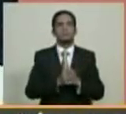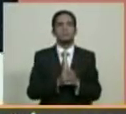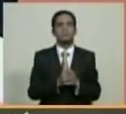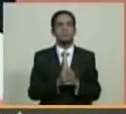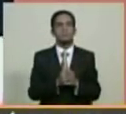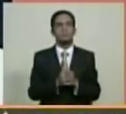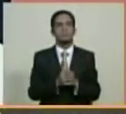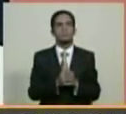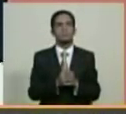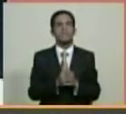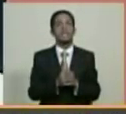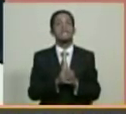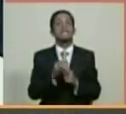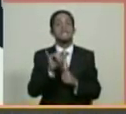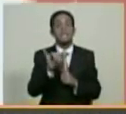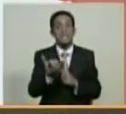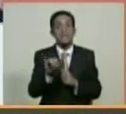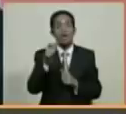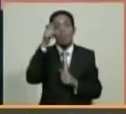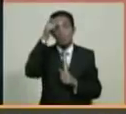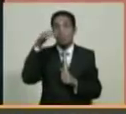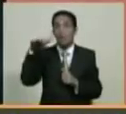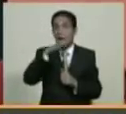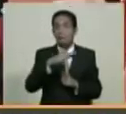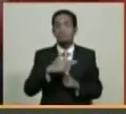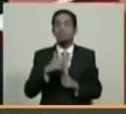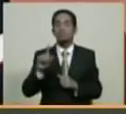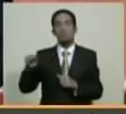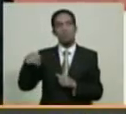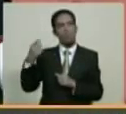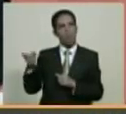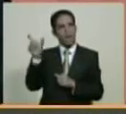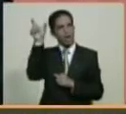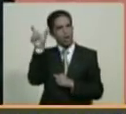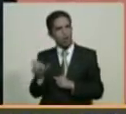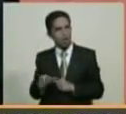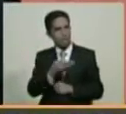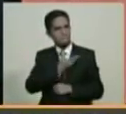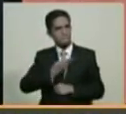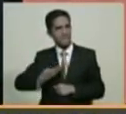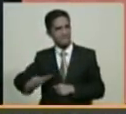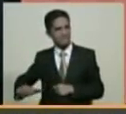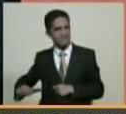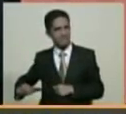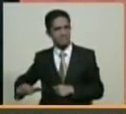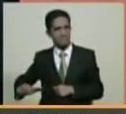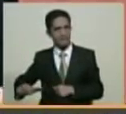y que nuestro pueblo tenga acceso, luego de que el presidente de la República,